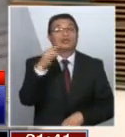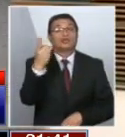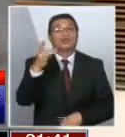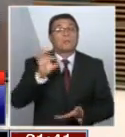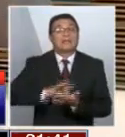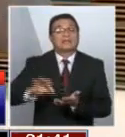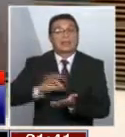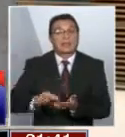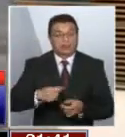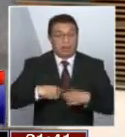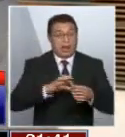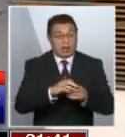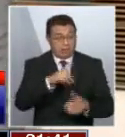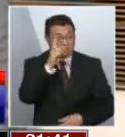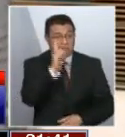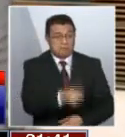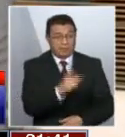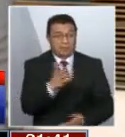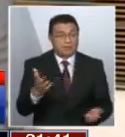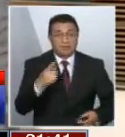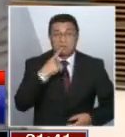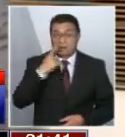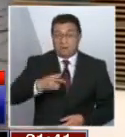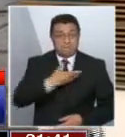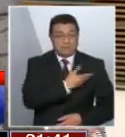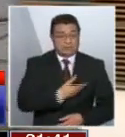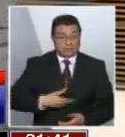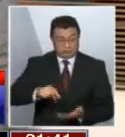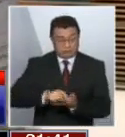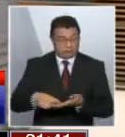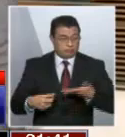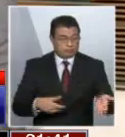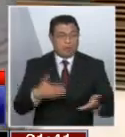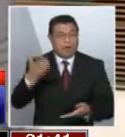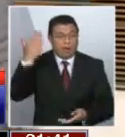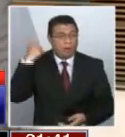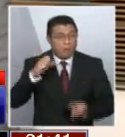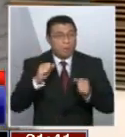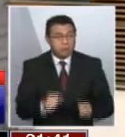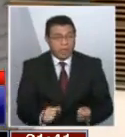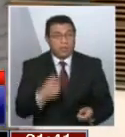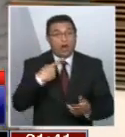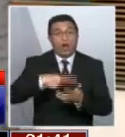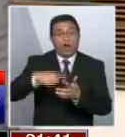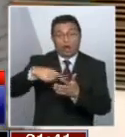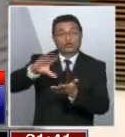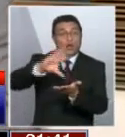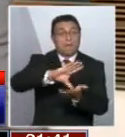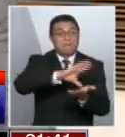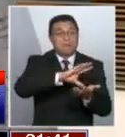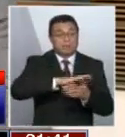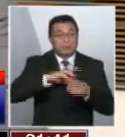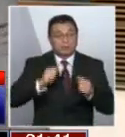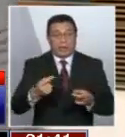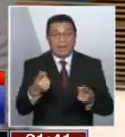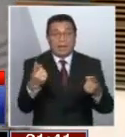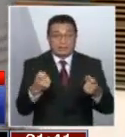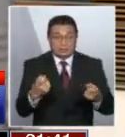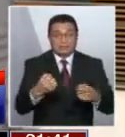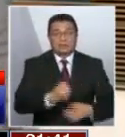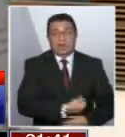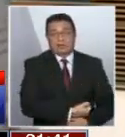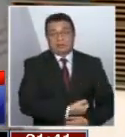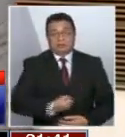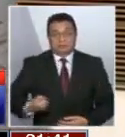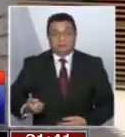lo tanto bastaría con una resolución presidencial, como ha ocurrido en otras circunstancias, en otros países, en momentos en que es necesario la